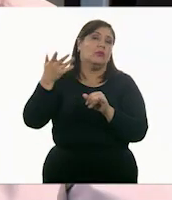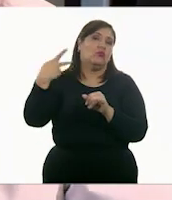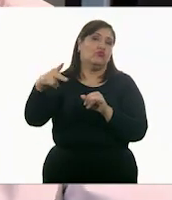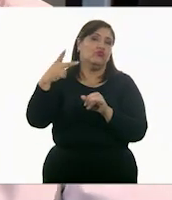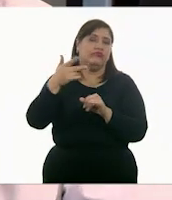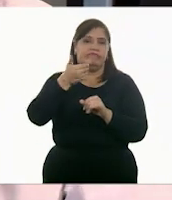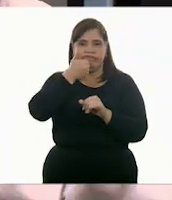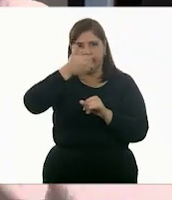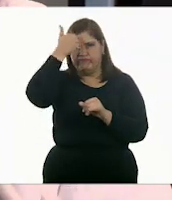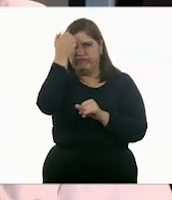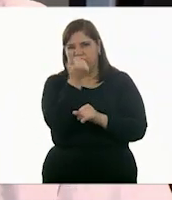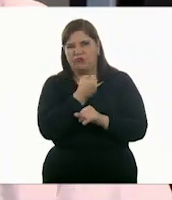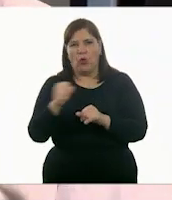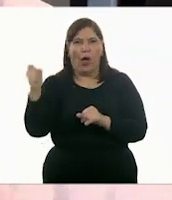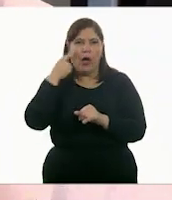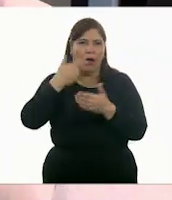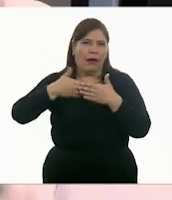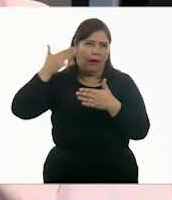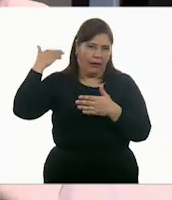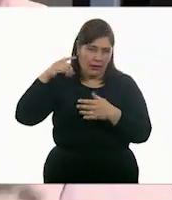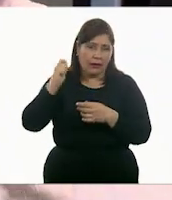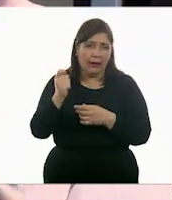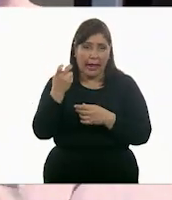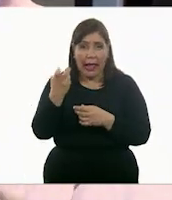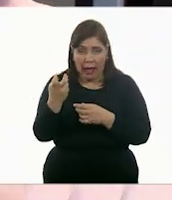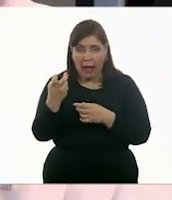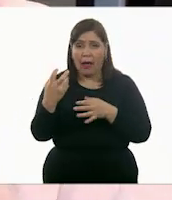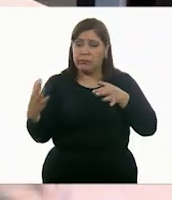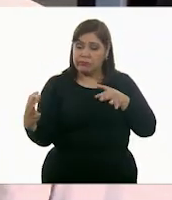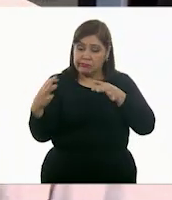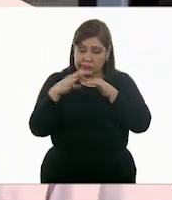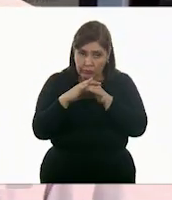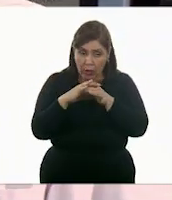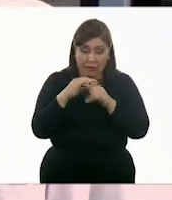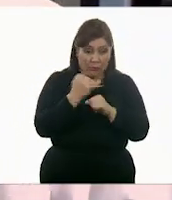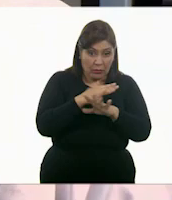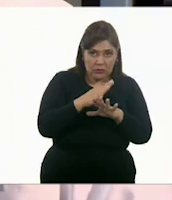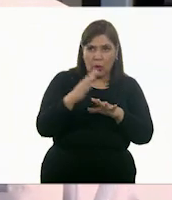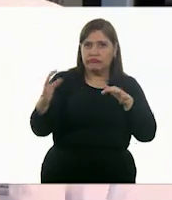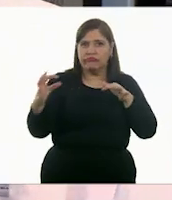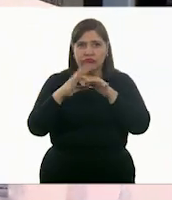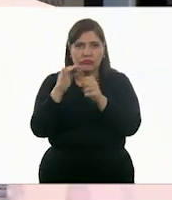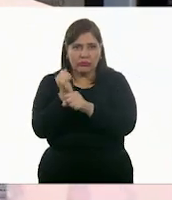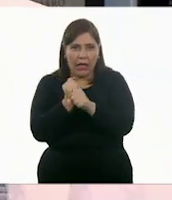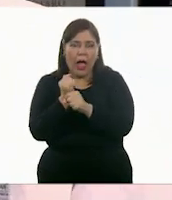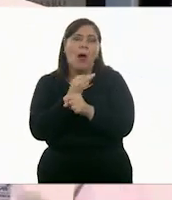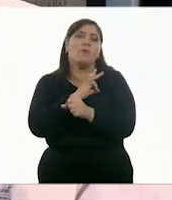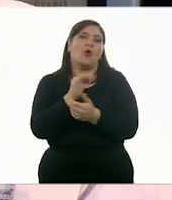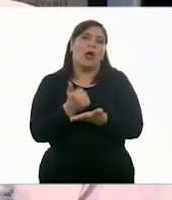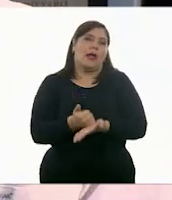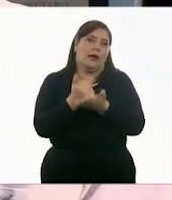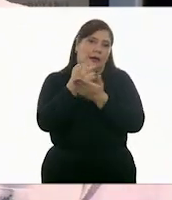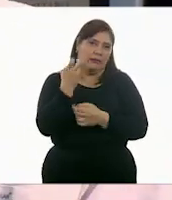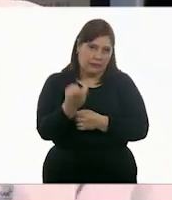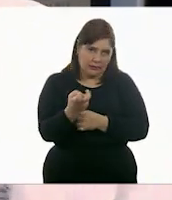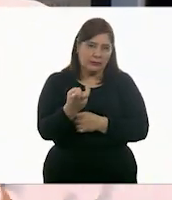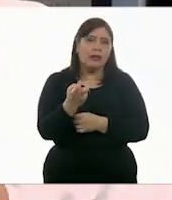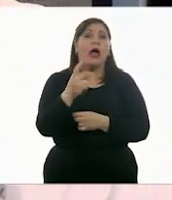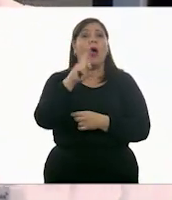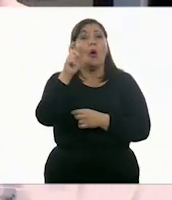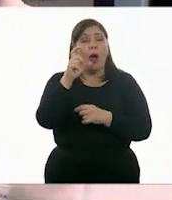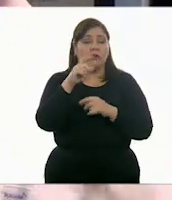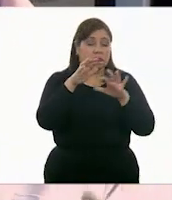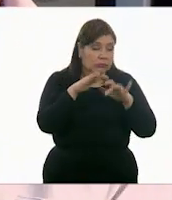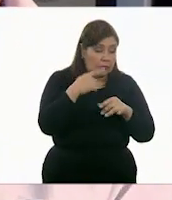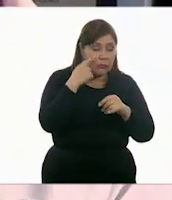ese es un buen soporte cuando se tiene unos datos tan importantes como estos. Porque en el momento de la publicación, si